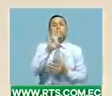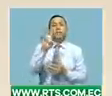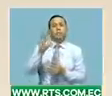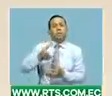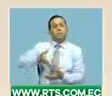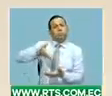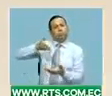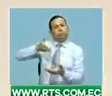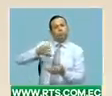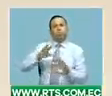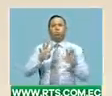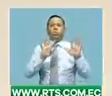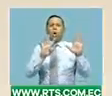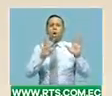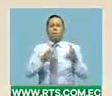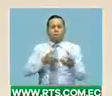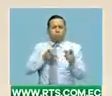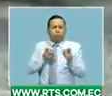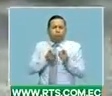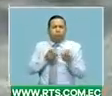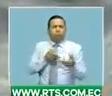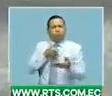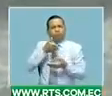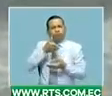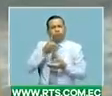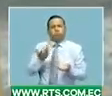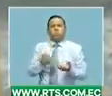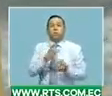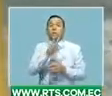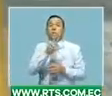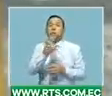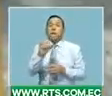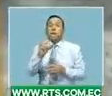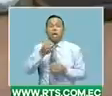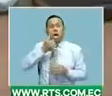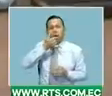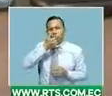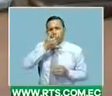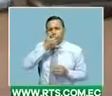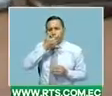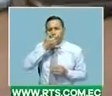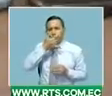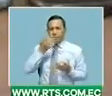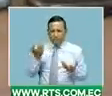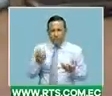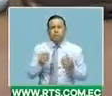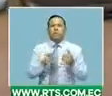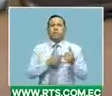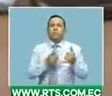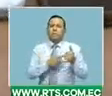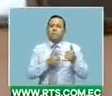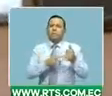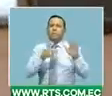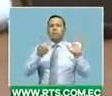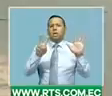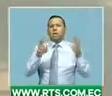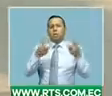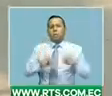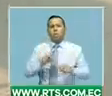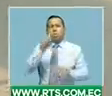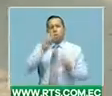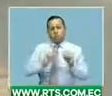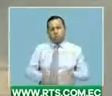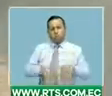9 pistolas, 3 revólveres, 30 radios de comunicación, 7 teléfonos móviles y una laptop. Tras